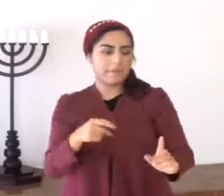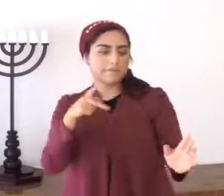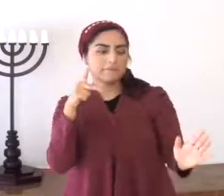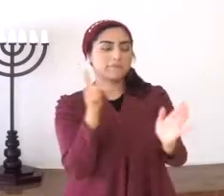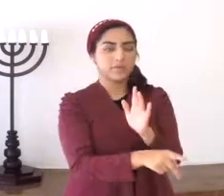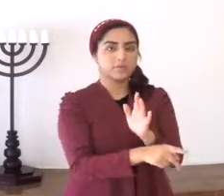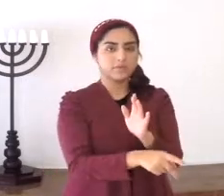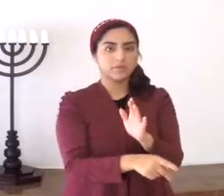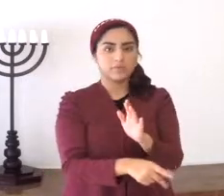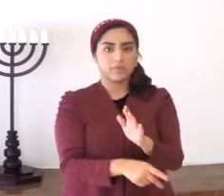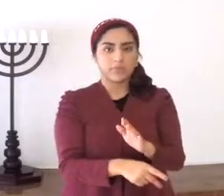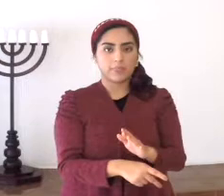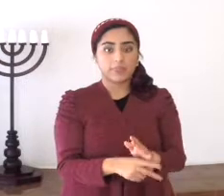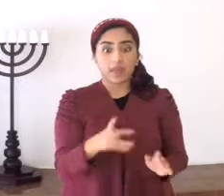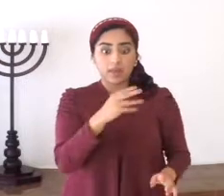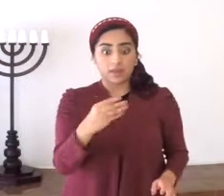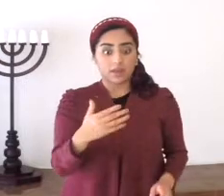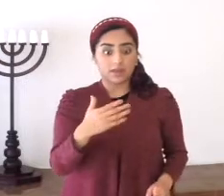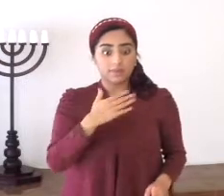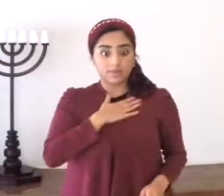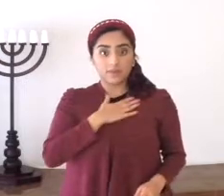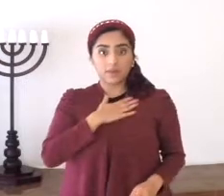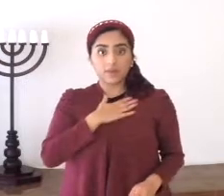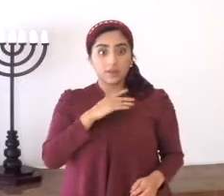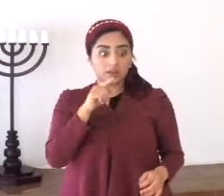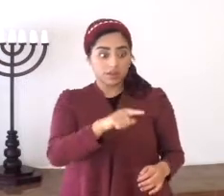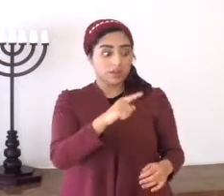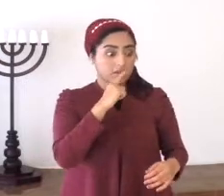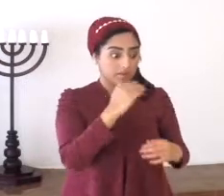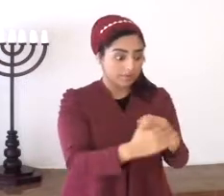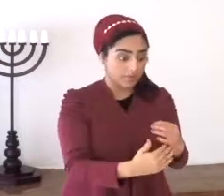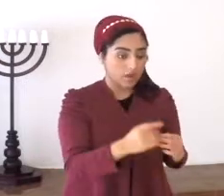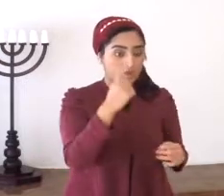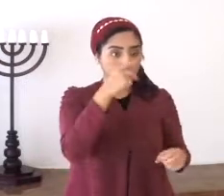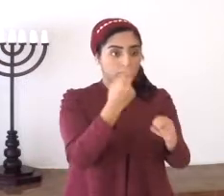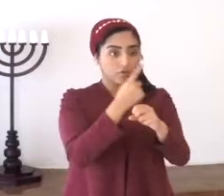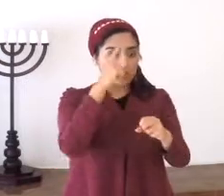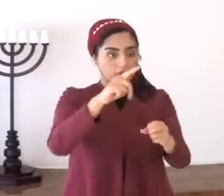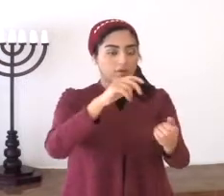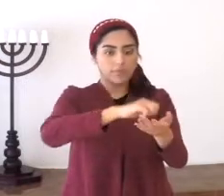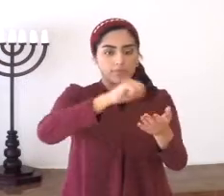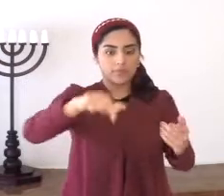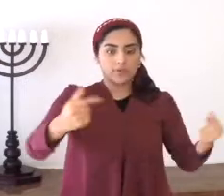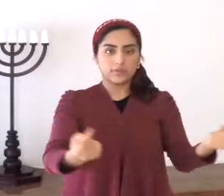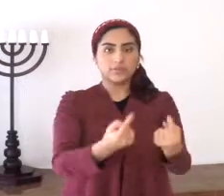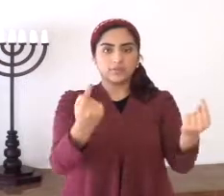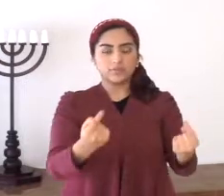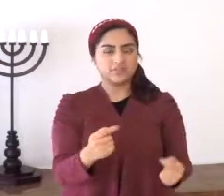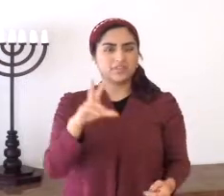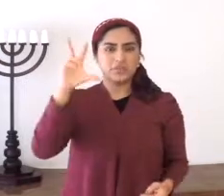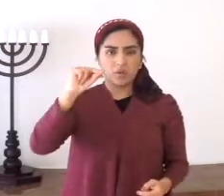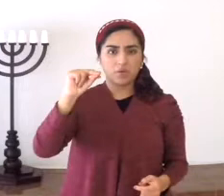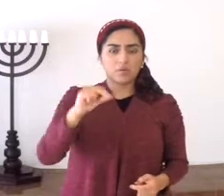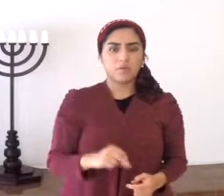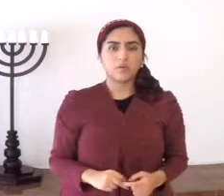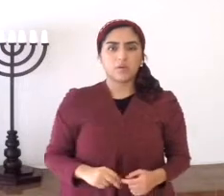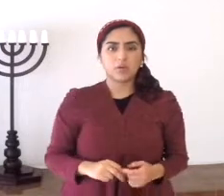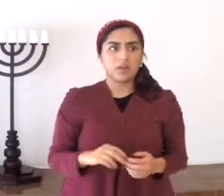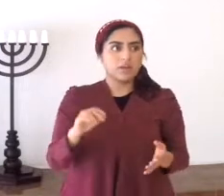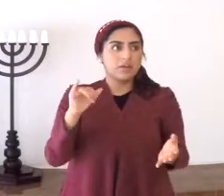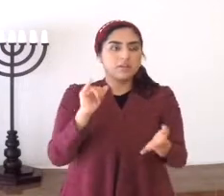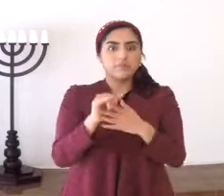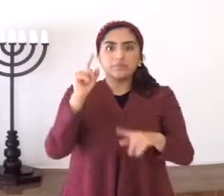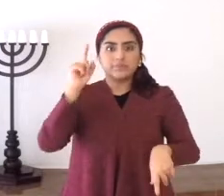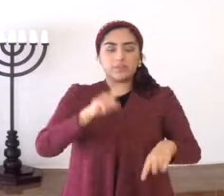diga, háganle como quieran y mátenlo. Y esa sangre va a servir para la